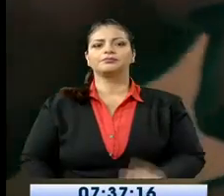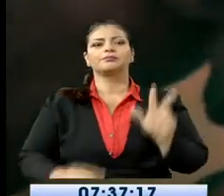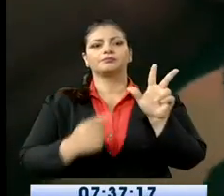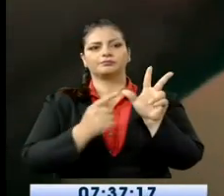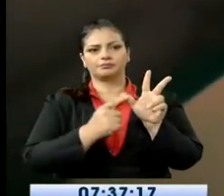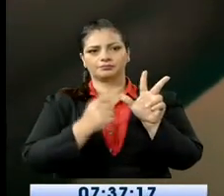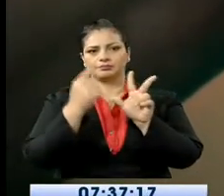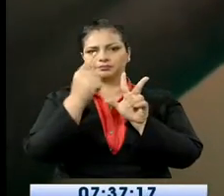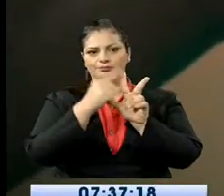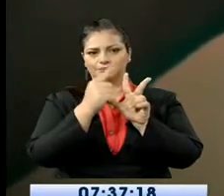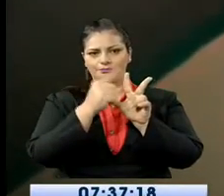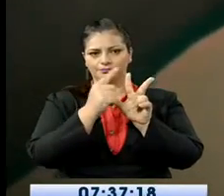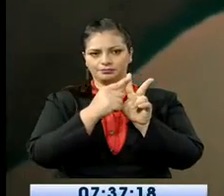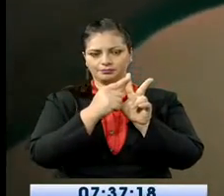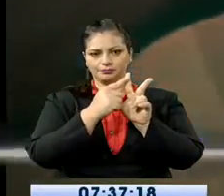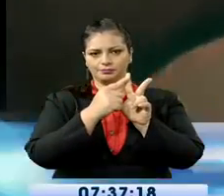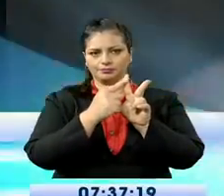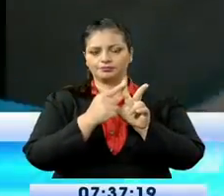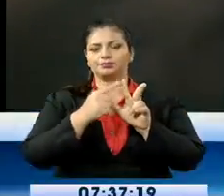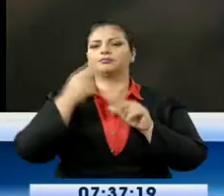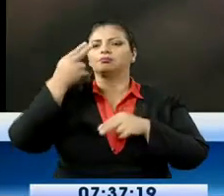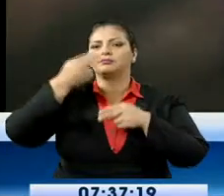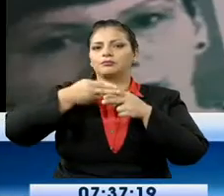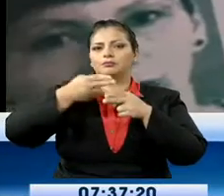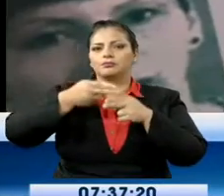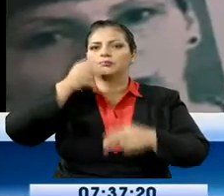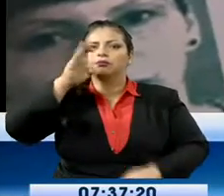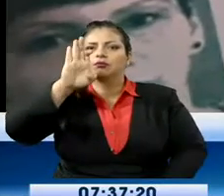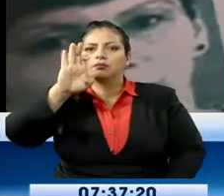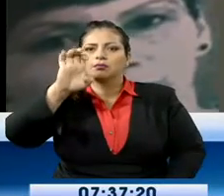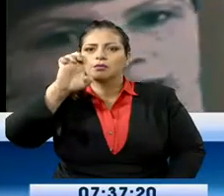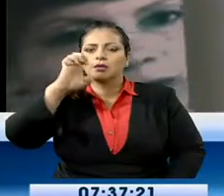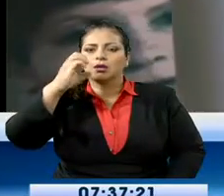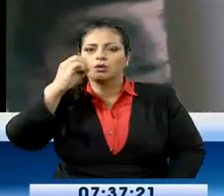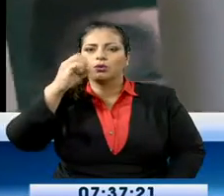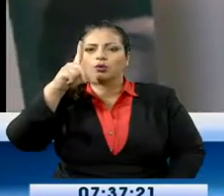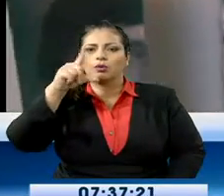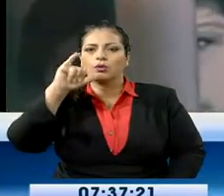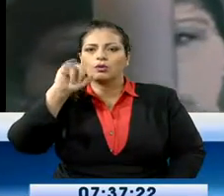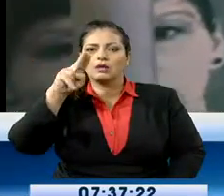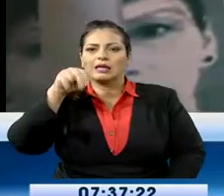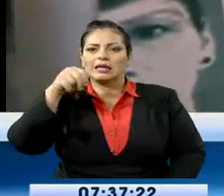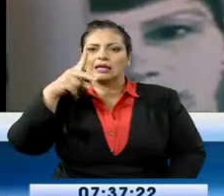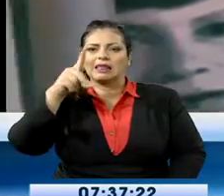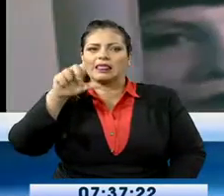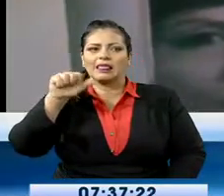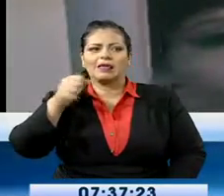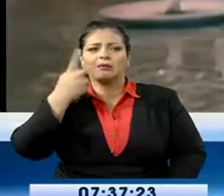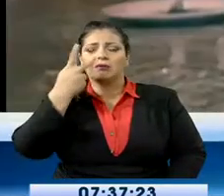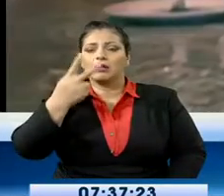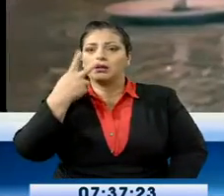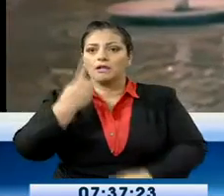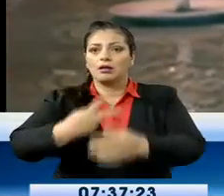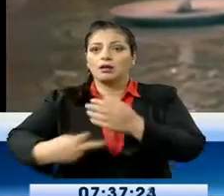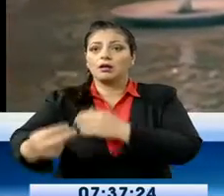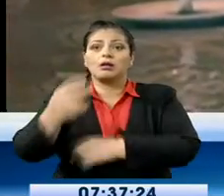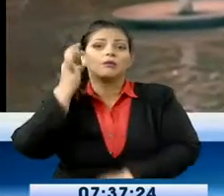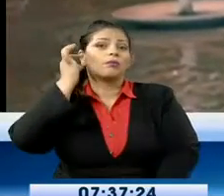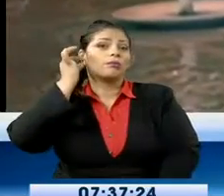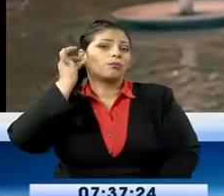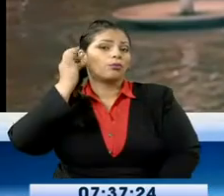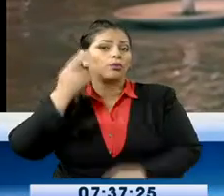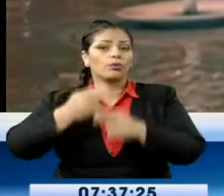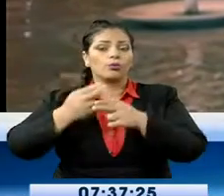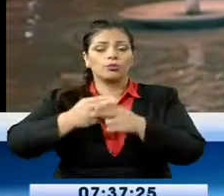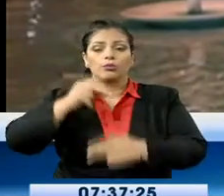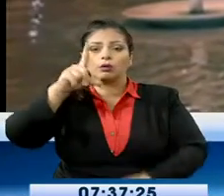Otra progenitora angustiada es doña Teolinda, quien diariamente prende dos velas al portarretrato de su hija, Luz América